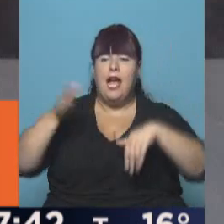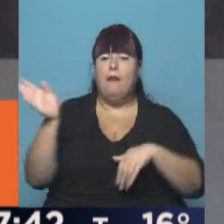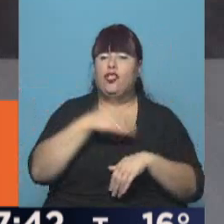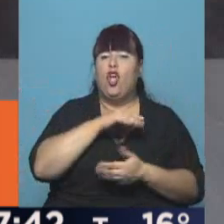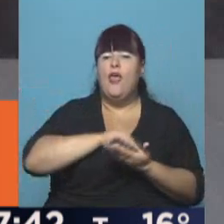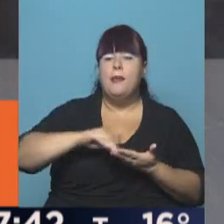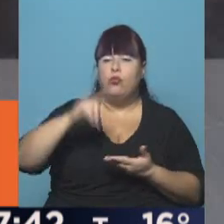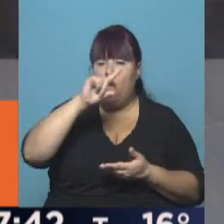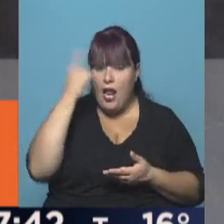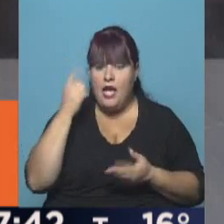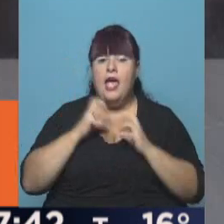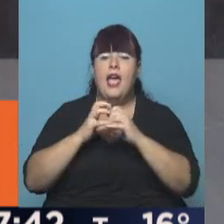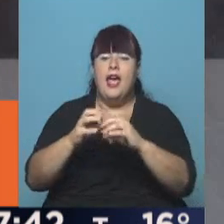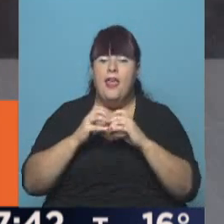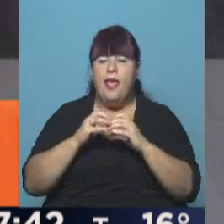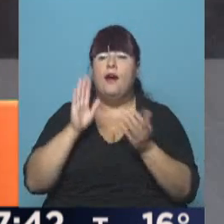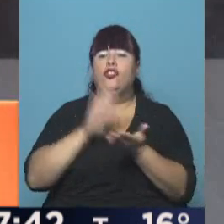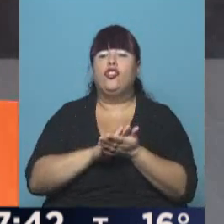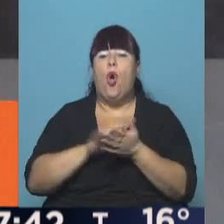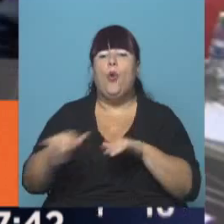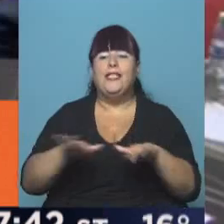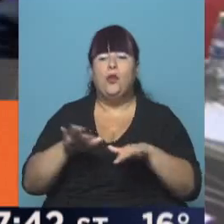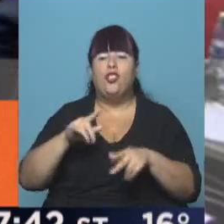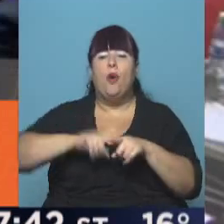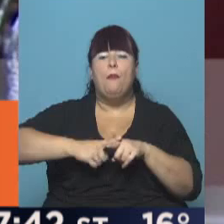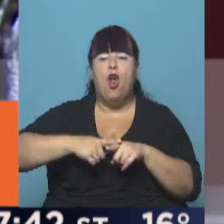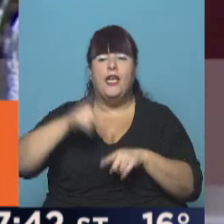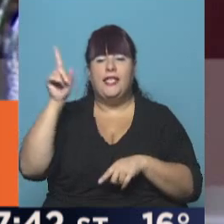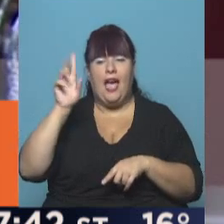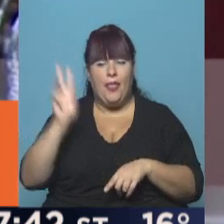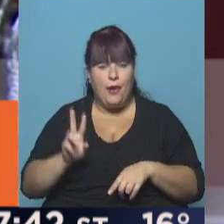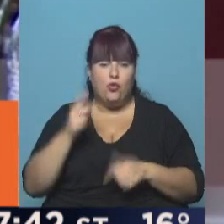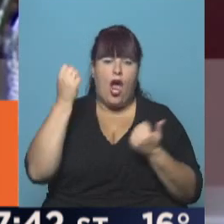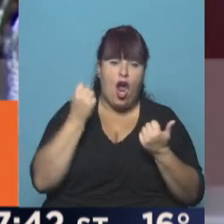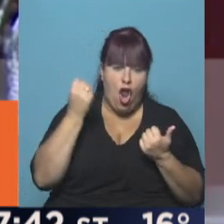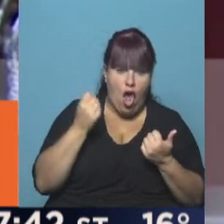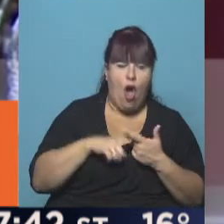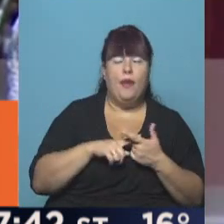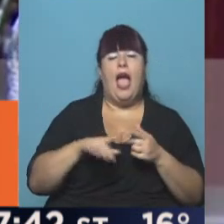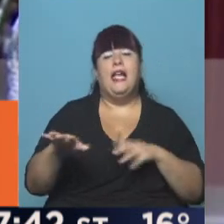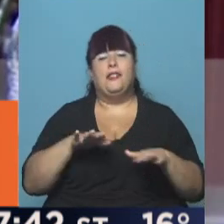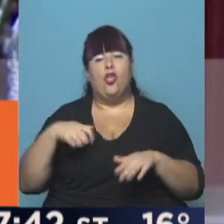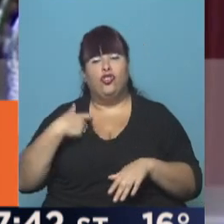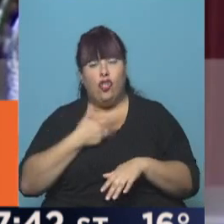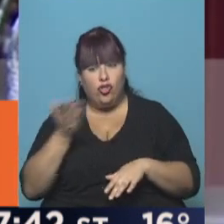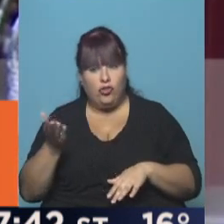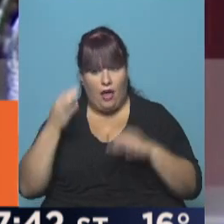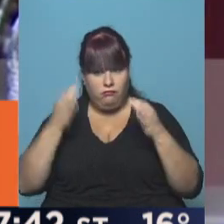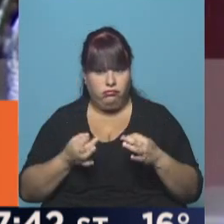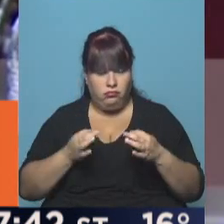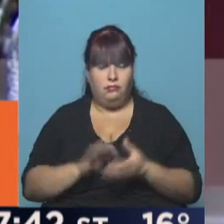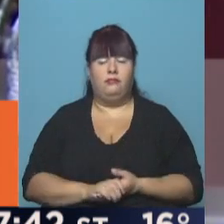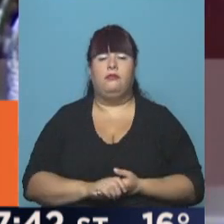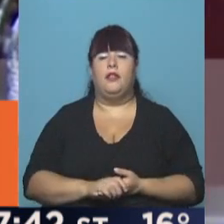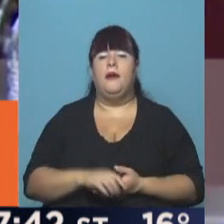los diputados nacionales a discutir la situación política, la situación económica, la situación social, en definitiva, que